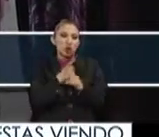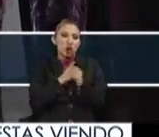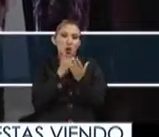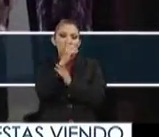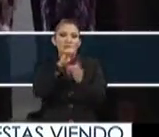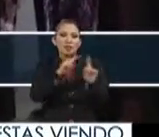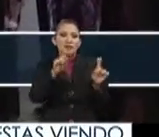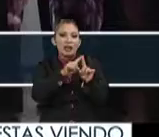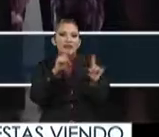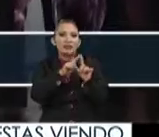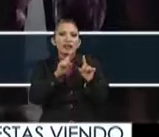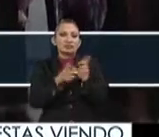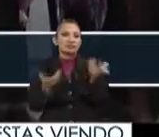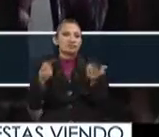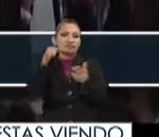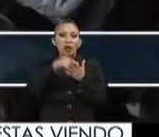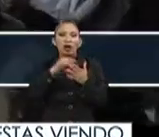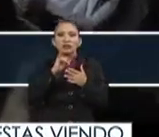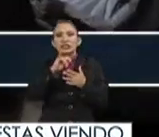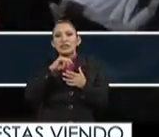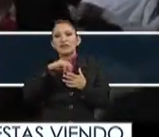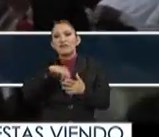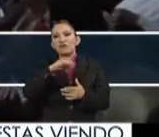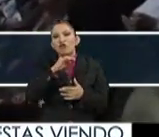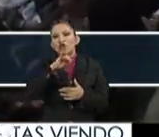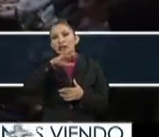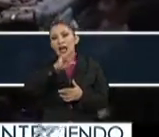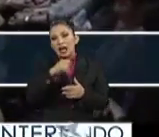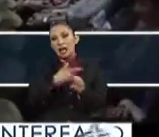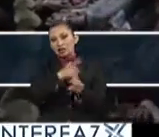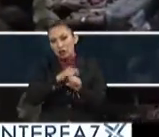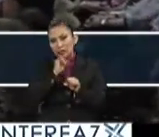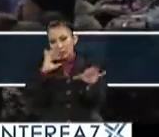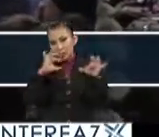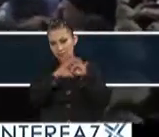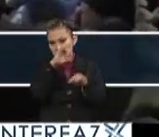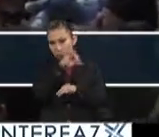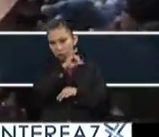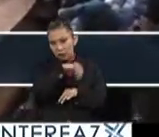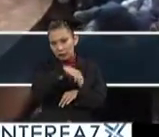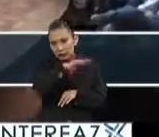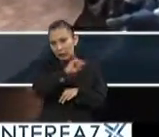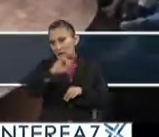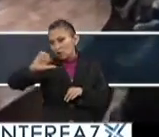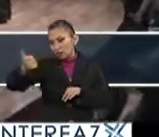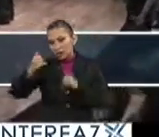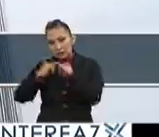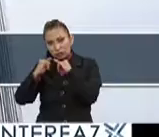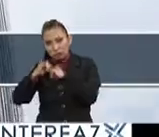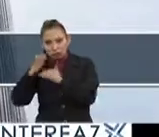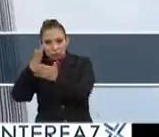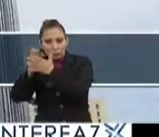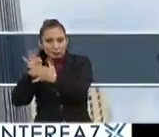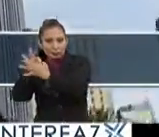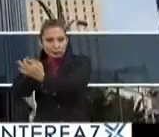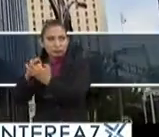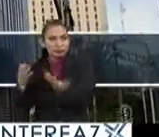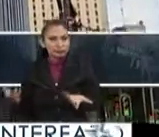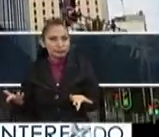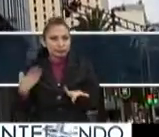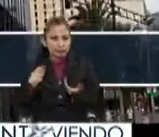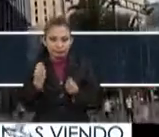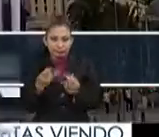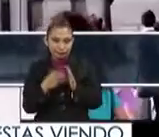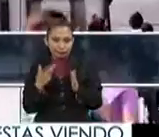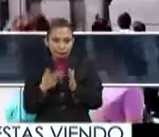diferentes orquestas, por supuesto de la Sinfónica Nacional, que también depende del INBA, pero con otras instituciones participamos